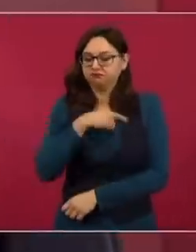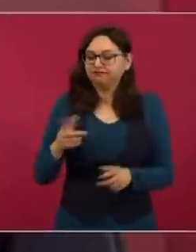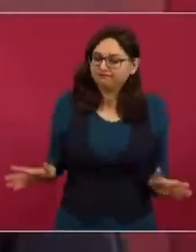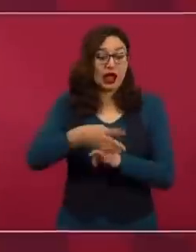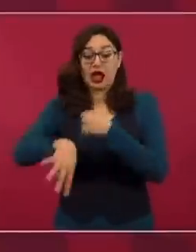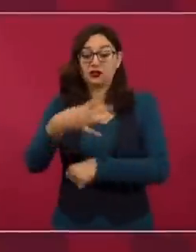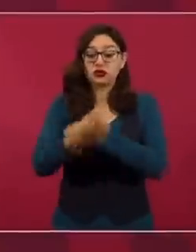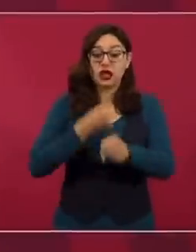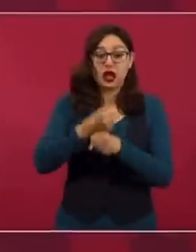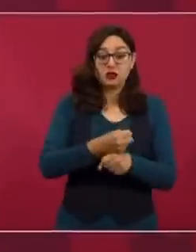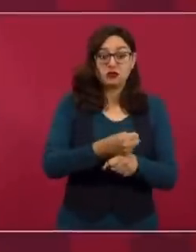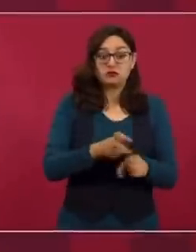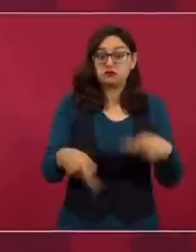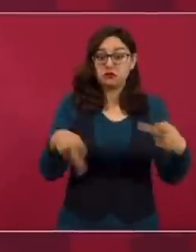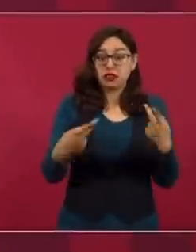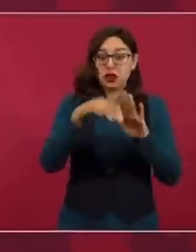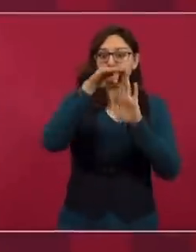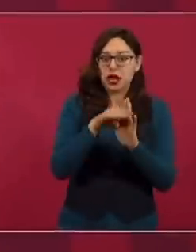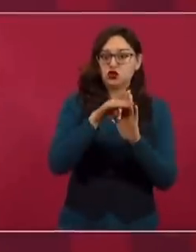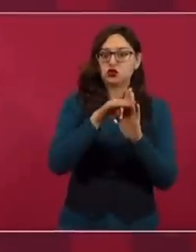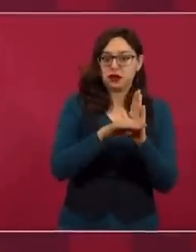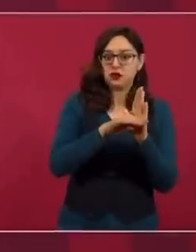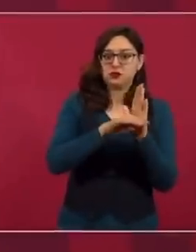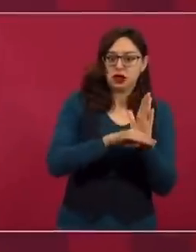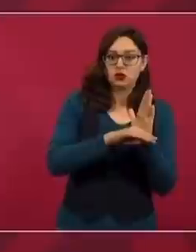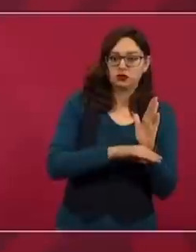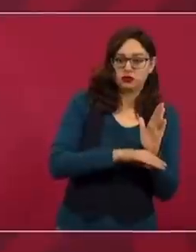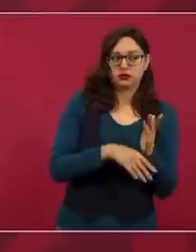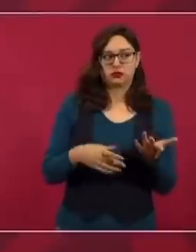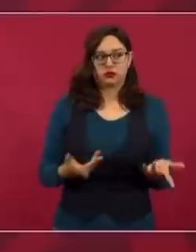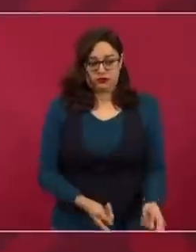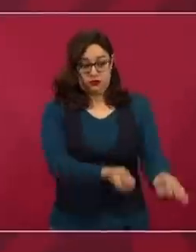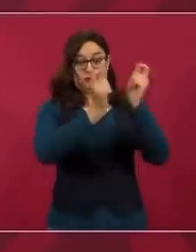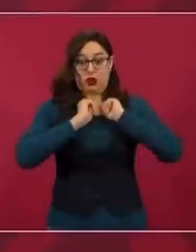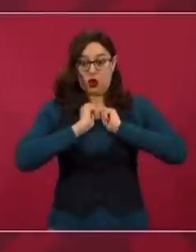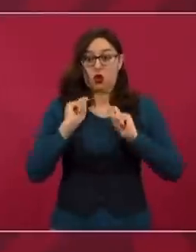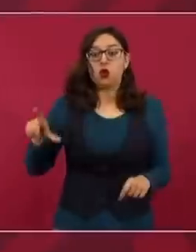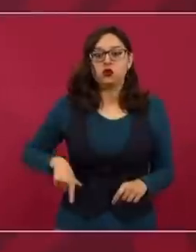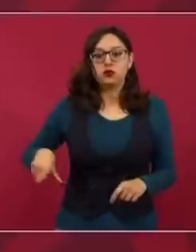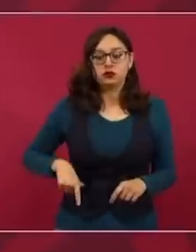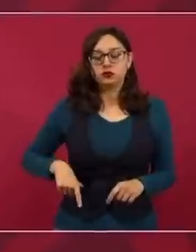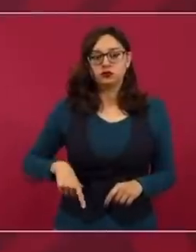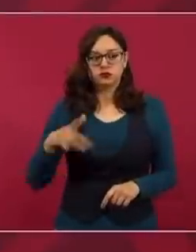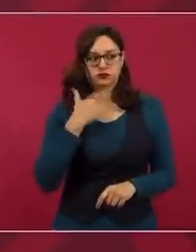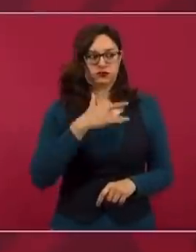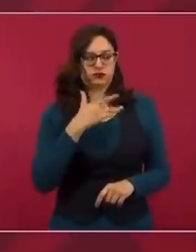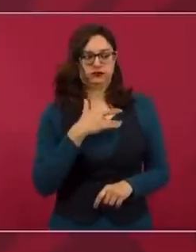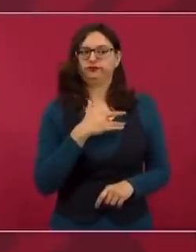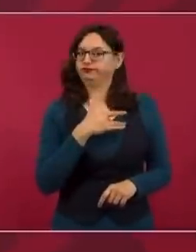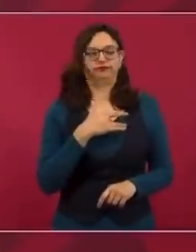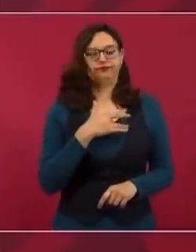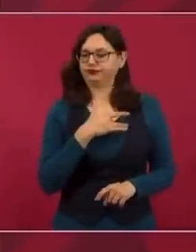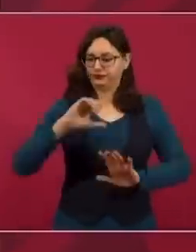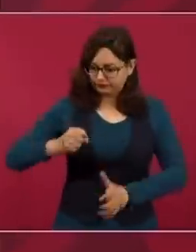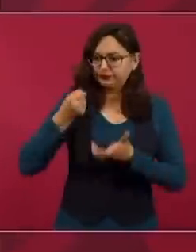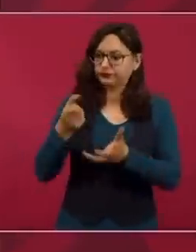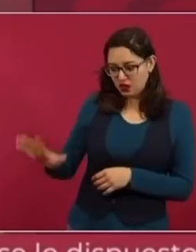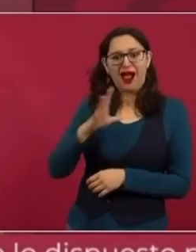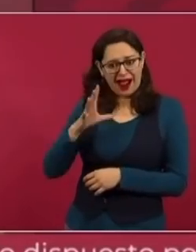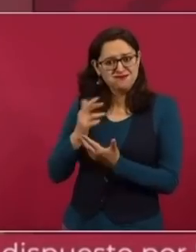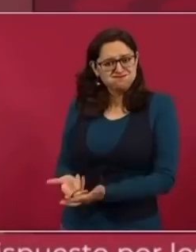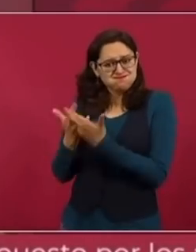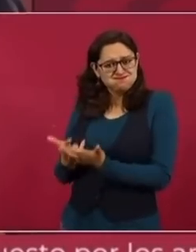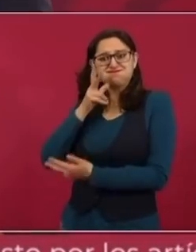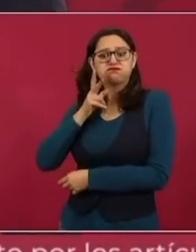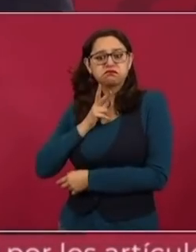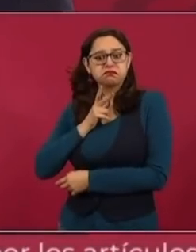Pemex. Entonces, nosotros nos propusimos destinar recursos para explorar y se invirtió en el sureste.